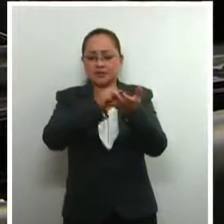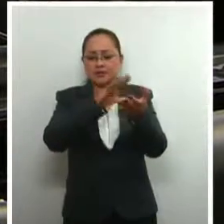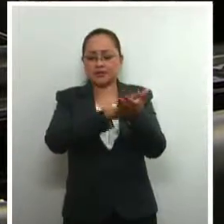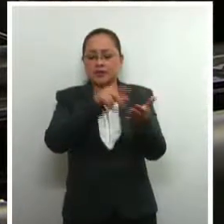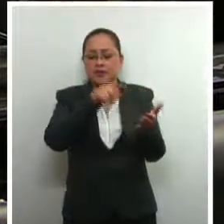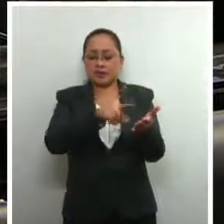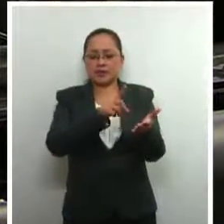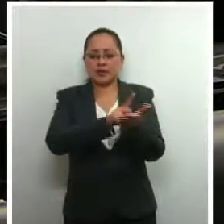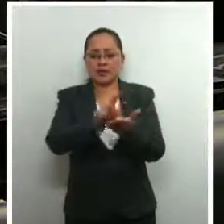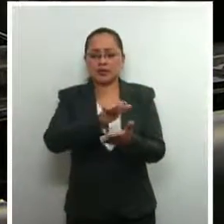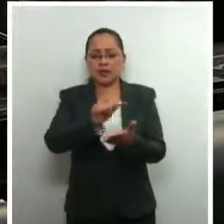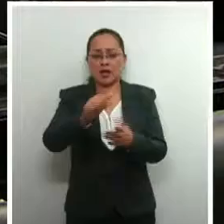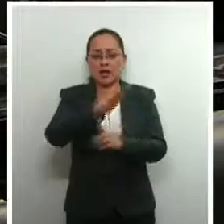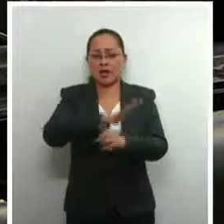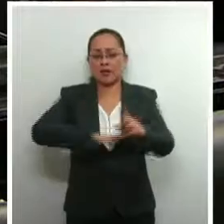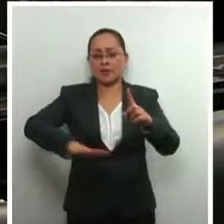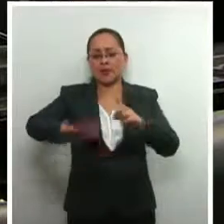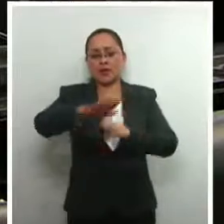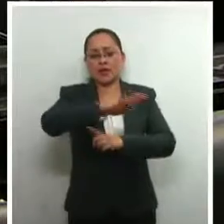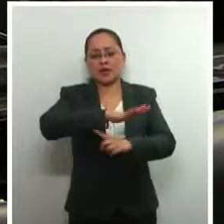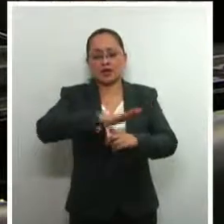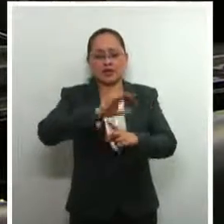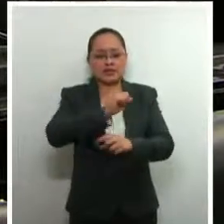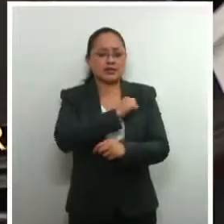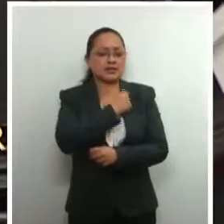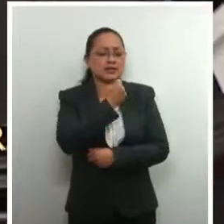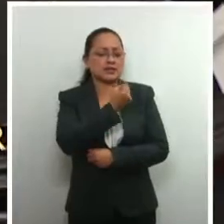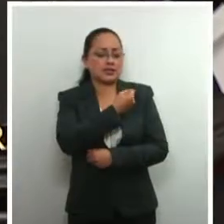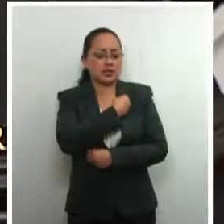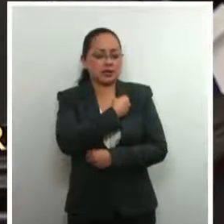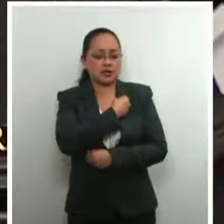el derecho al medio ambiente sano.